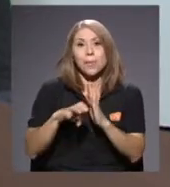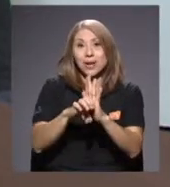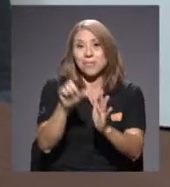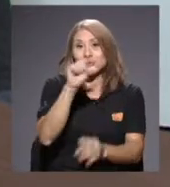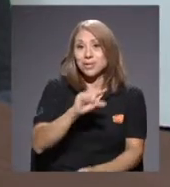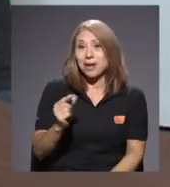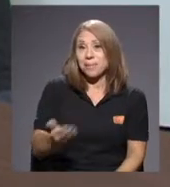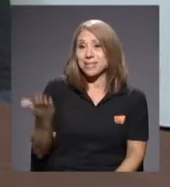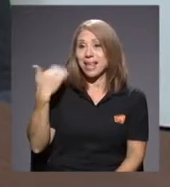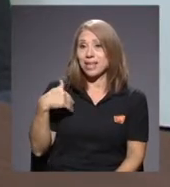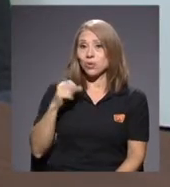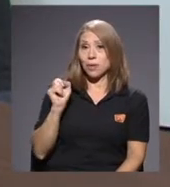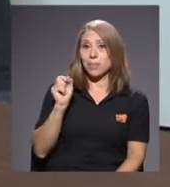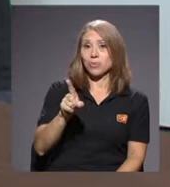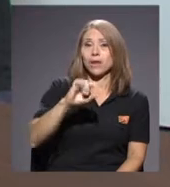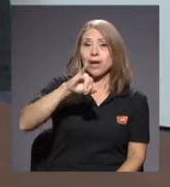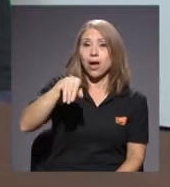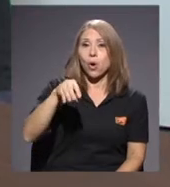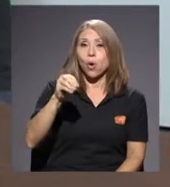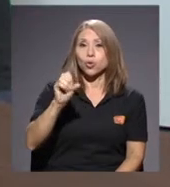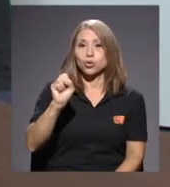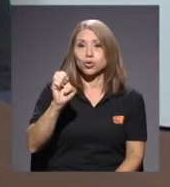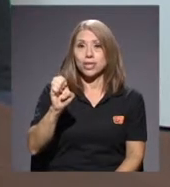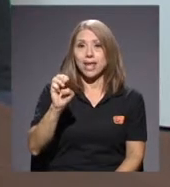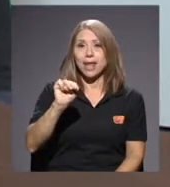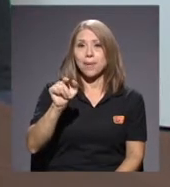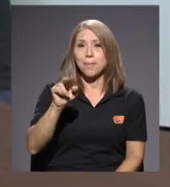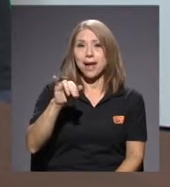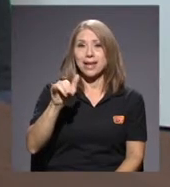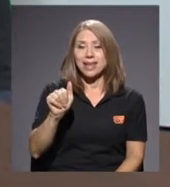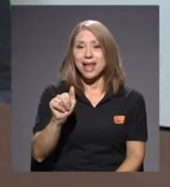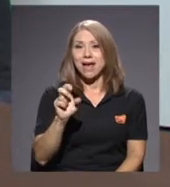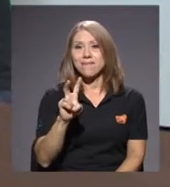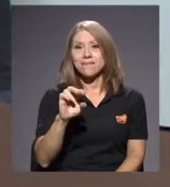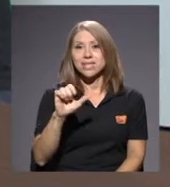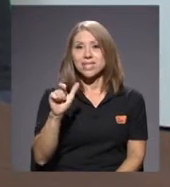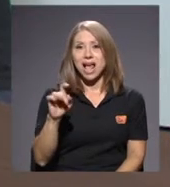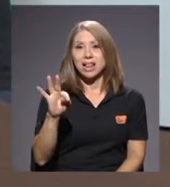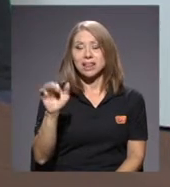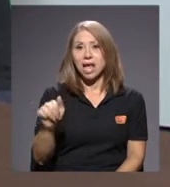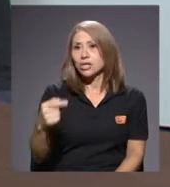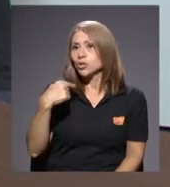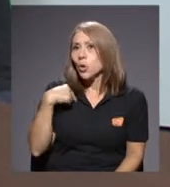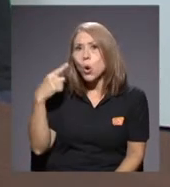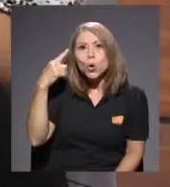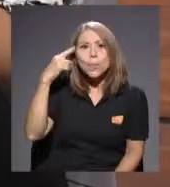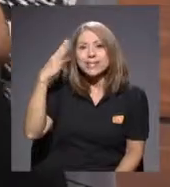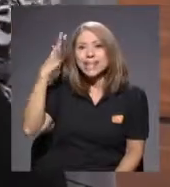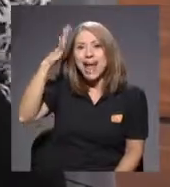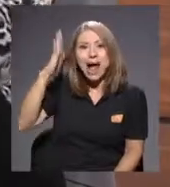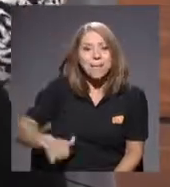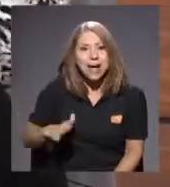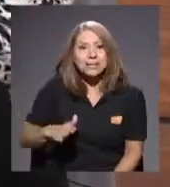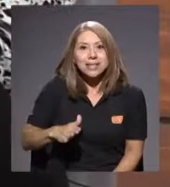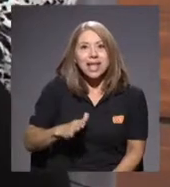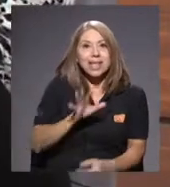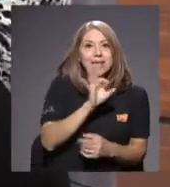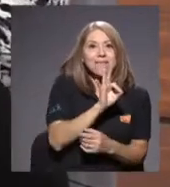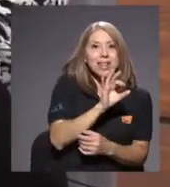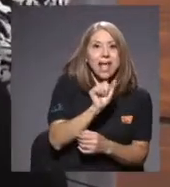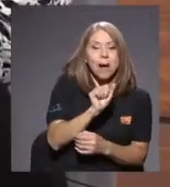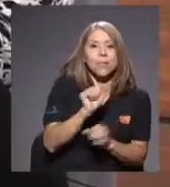pasada, que el Frente Amplio podía juntarse con Restauración. Bueno, es que la Asamblea hoy